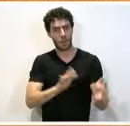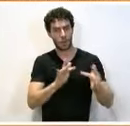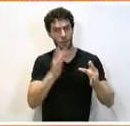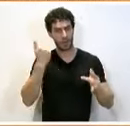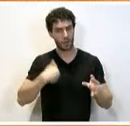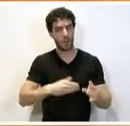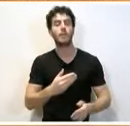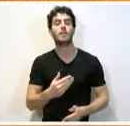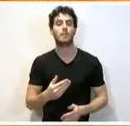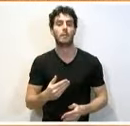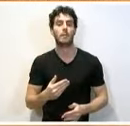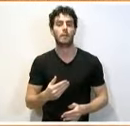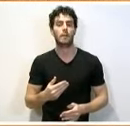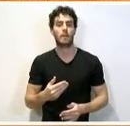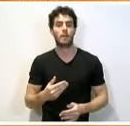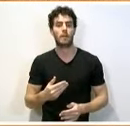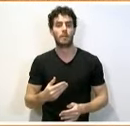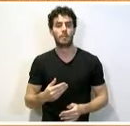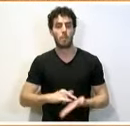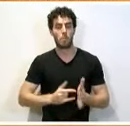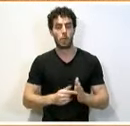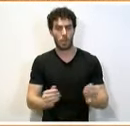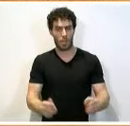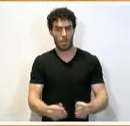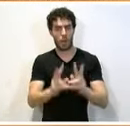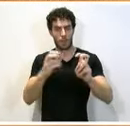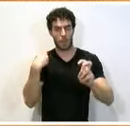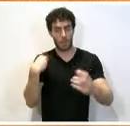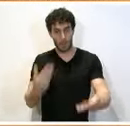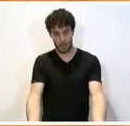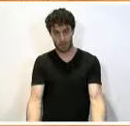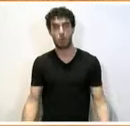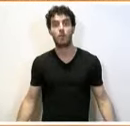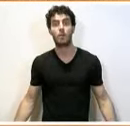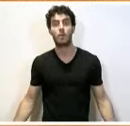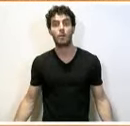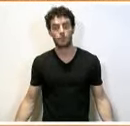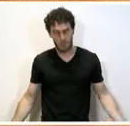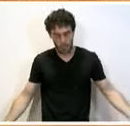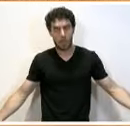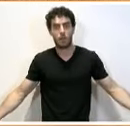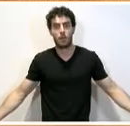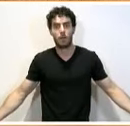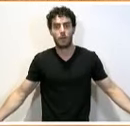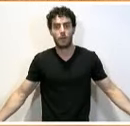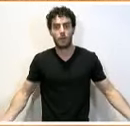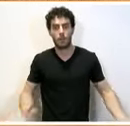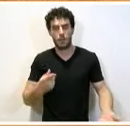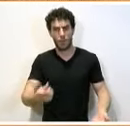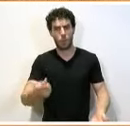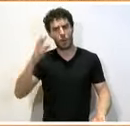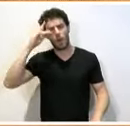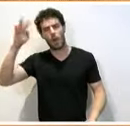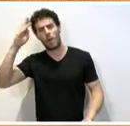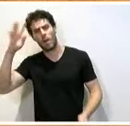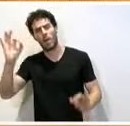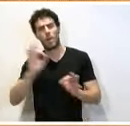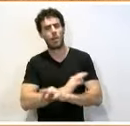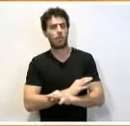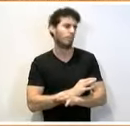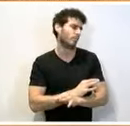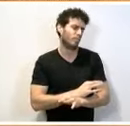hemos pergeñado ya un pequeño proyecto sobre el asunto. Entonces, y no me confunda la realidad con la ficción. Almudena Grandes no tiene que ver con